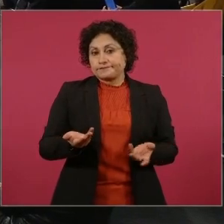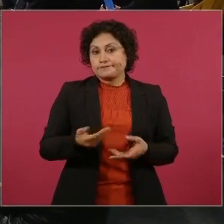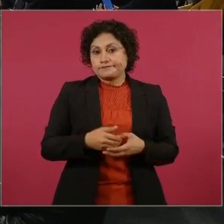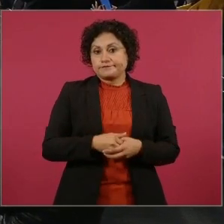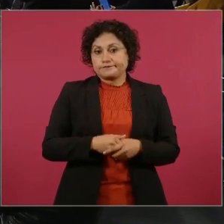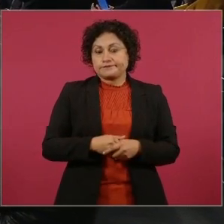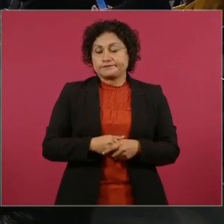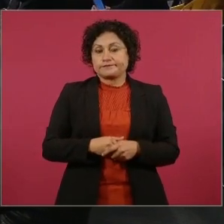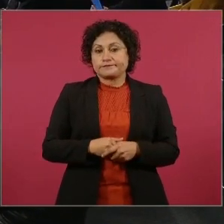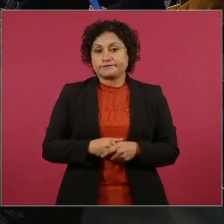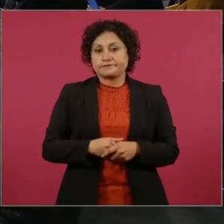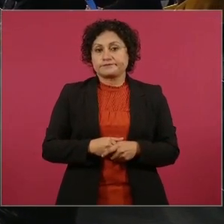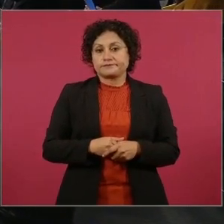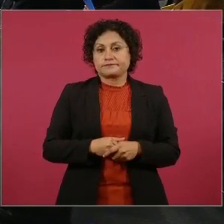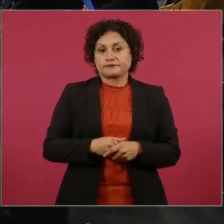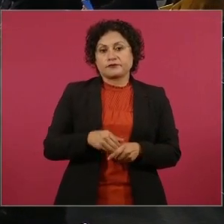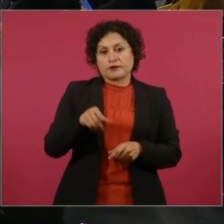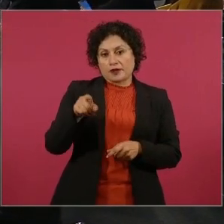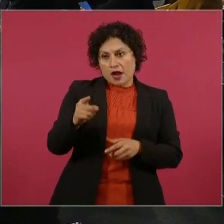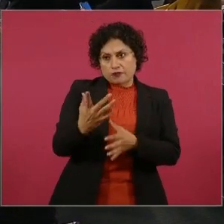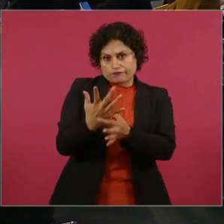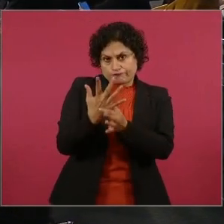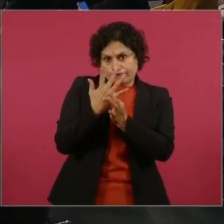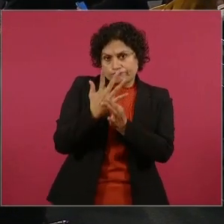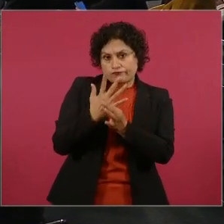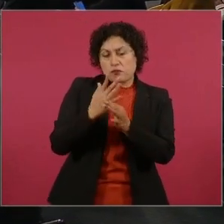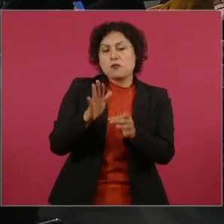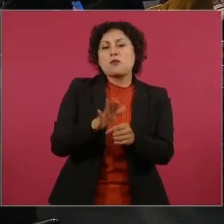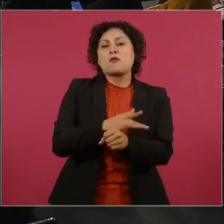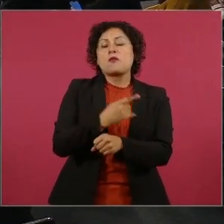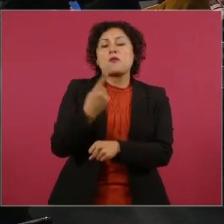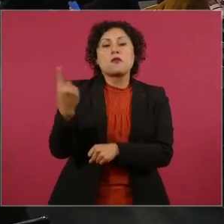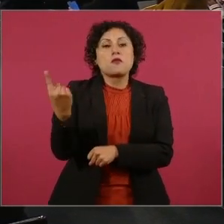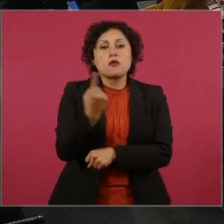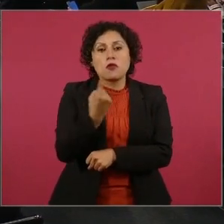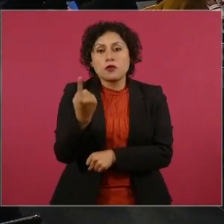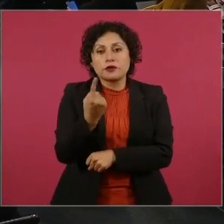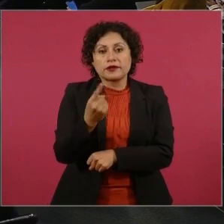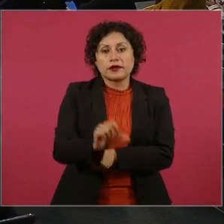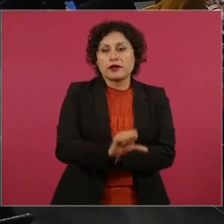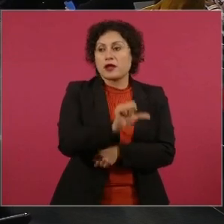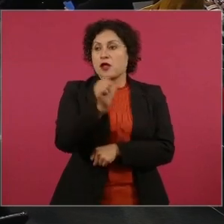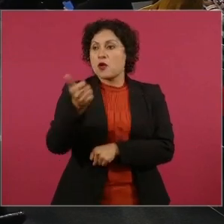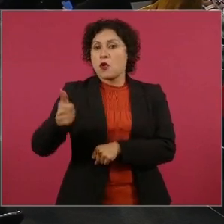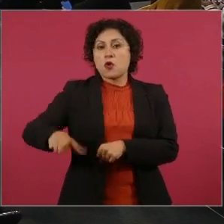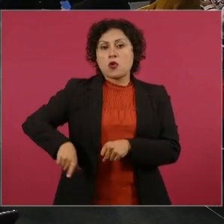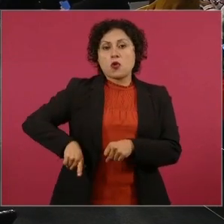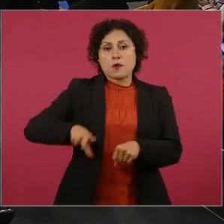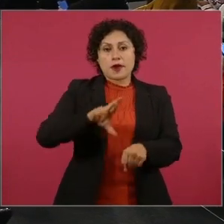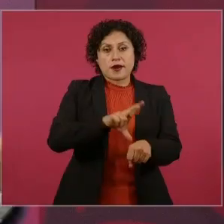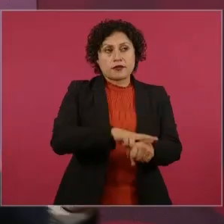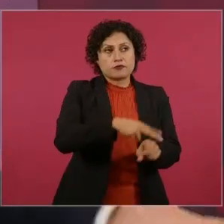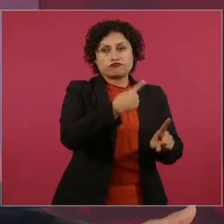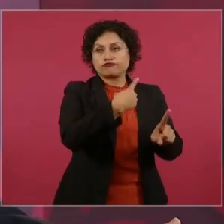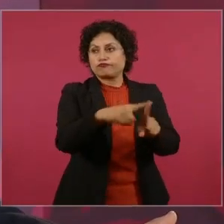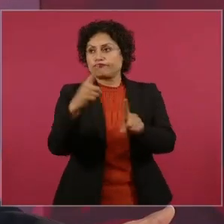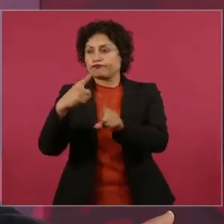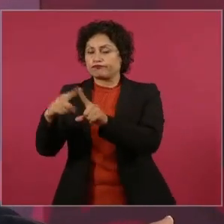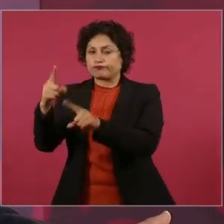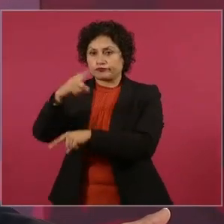eso lo expresa porque los gobernadores saben a ellos